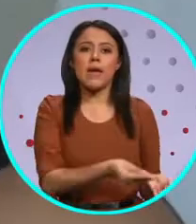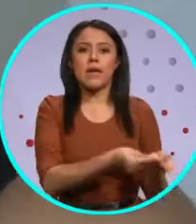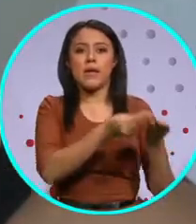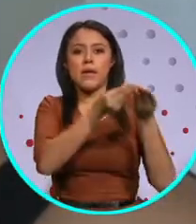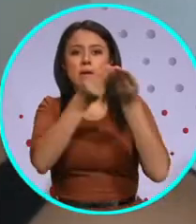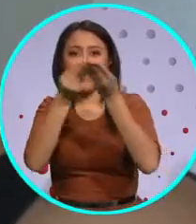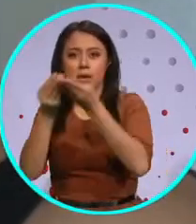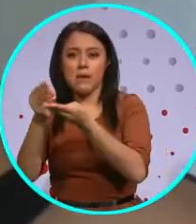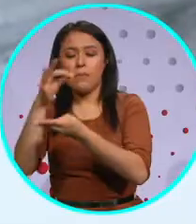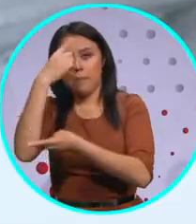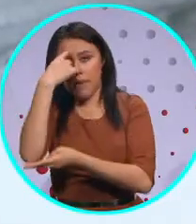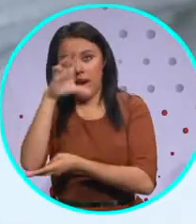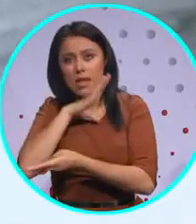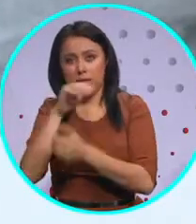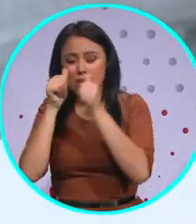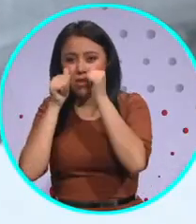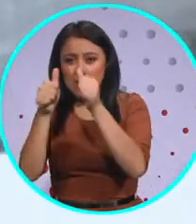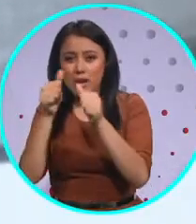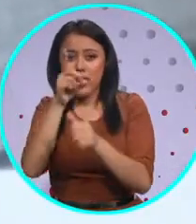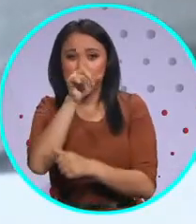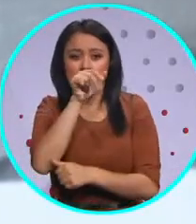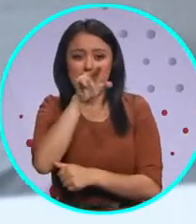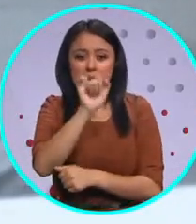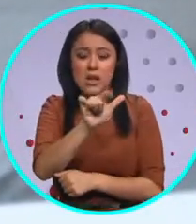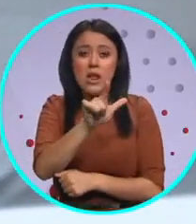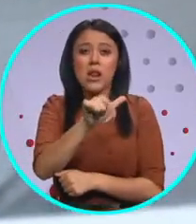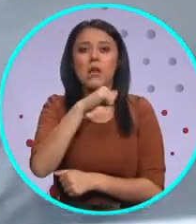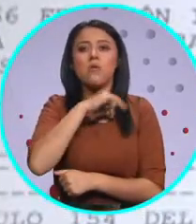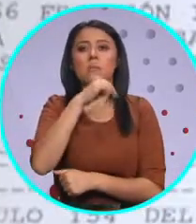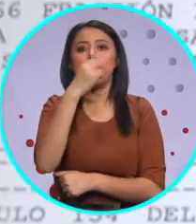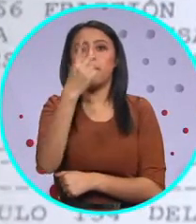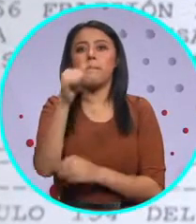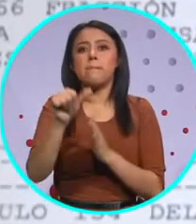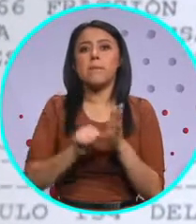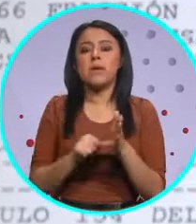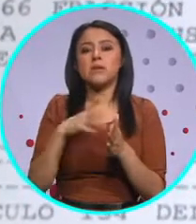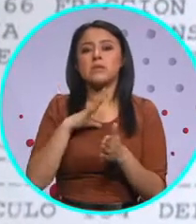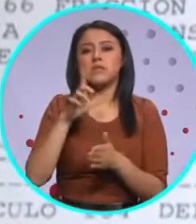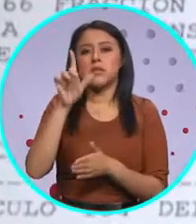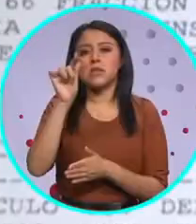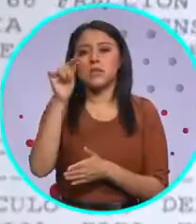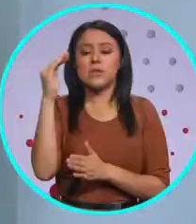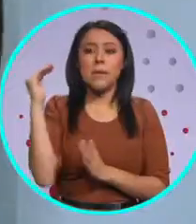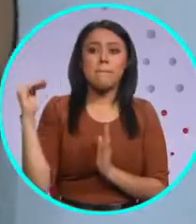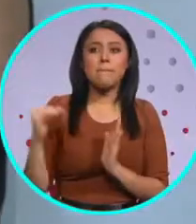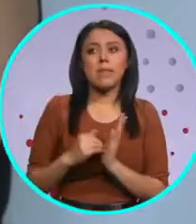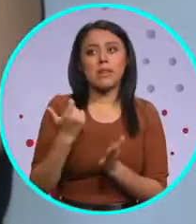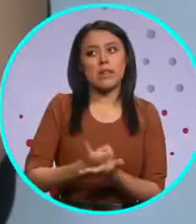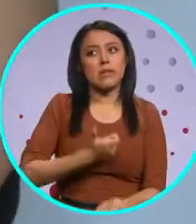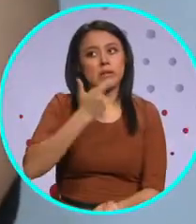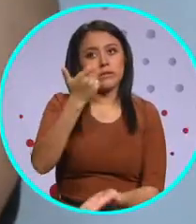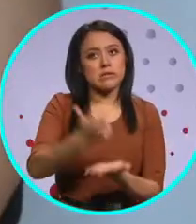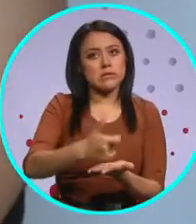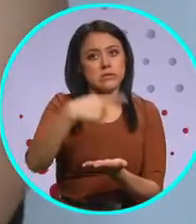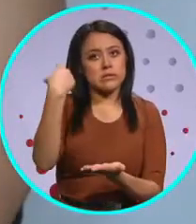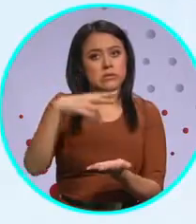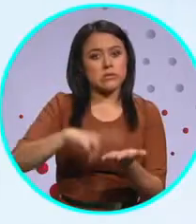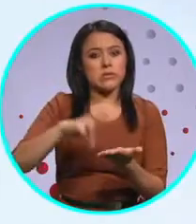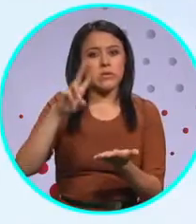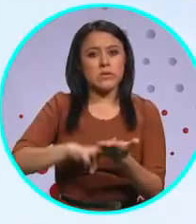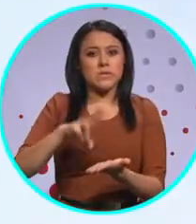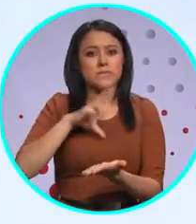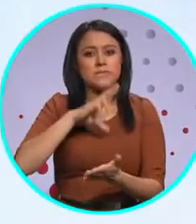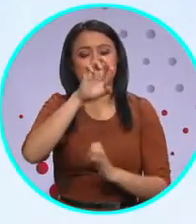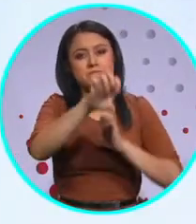para que fuera atendido daniel estuvo internado más de mes y medio y fueron más de 70 mil pesos lo que se gastó su mamá en la operación y